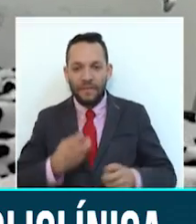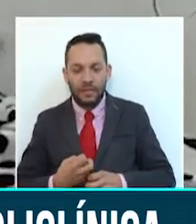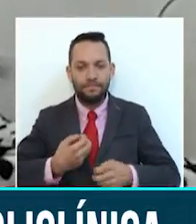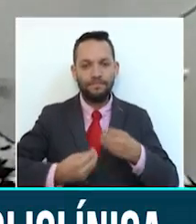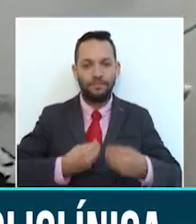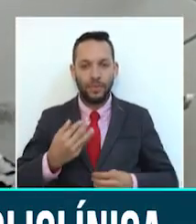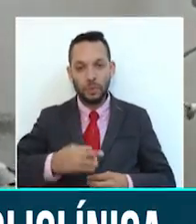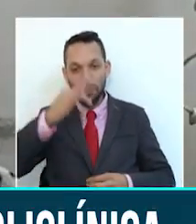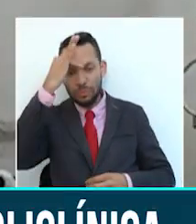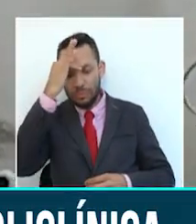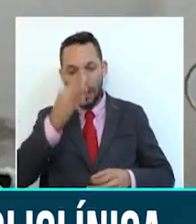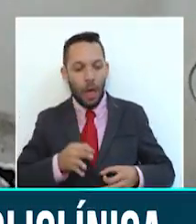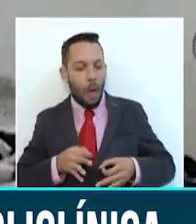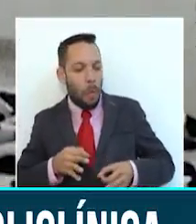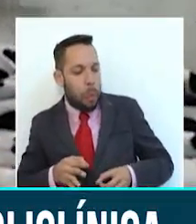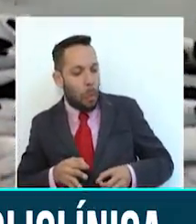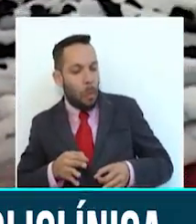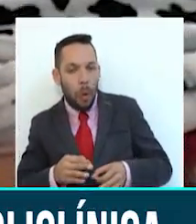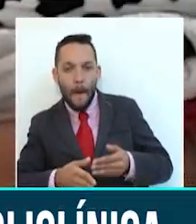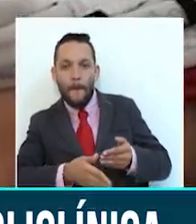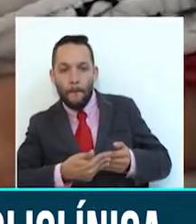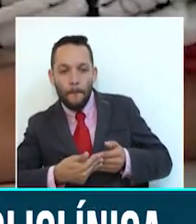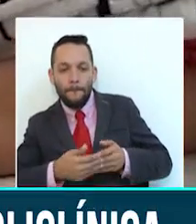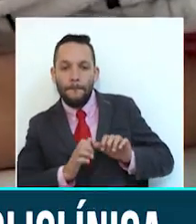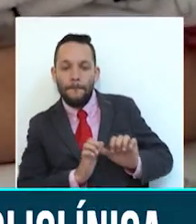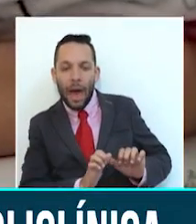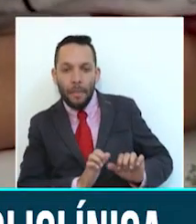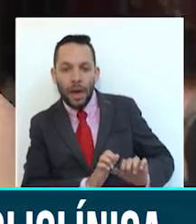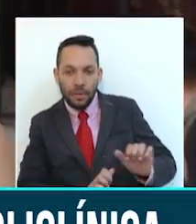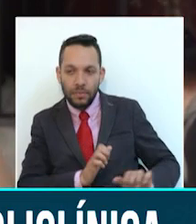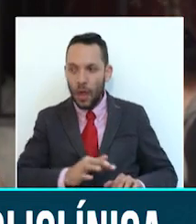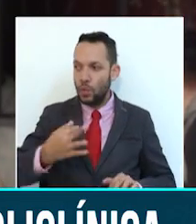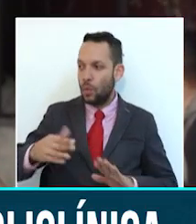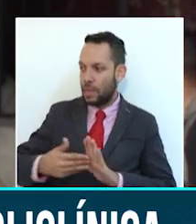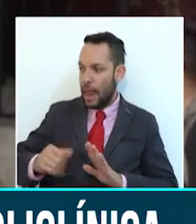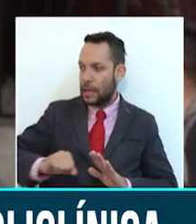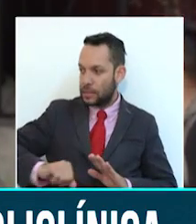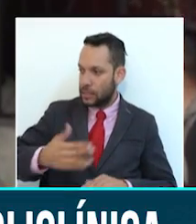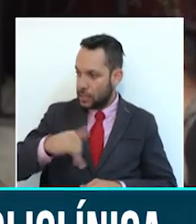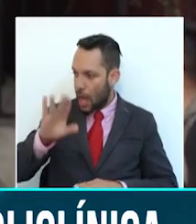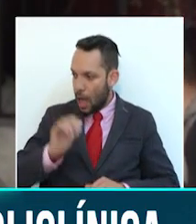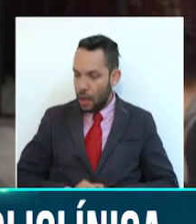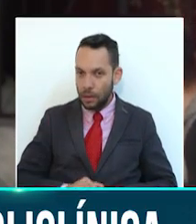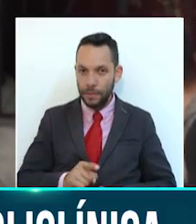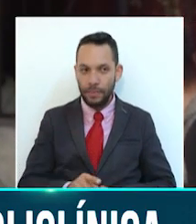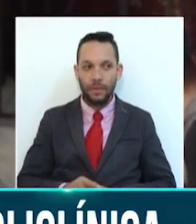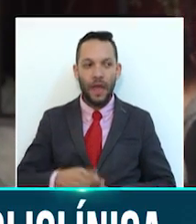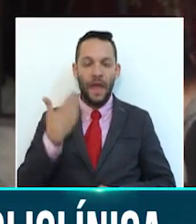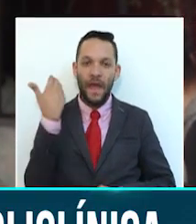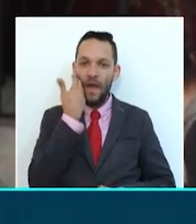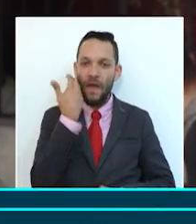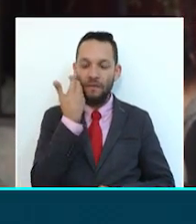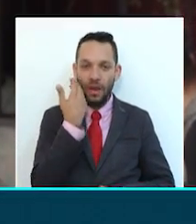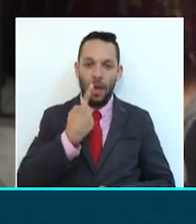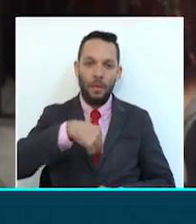ellos, dilatan y dilatan el servicio, a pesar de que hay acciones populares de por medio. La enfermedad de ella es una enfermedad huérfana, se llama porfiria